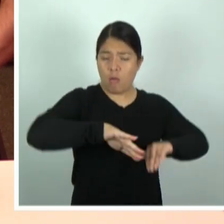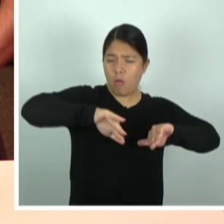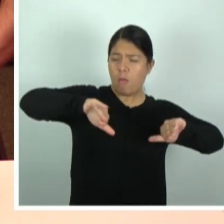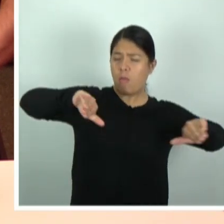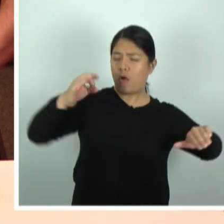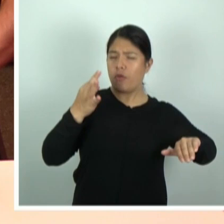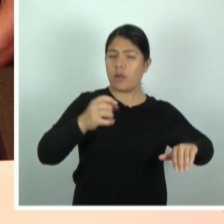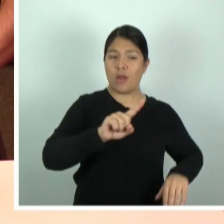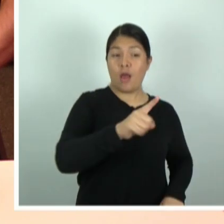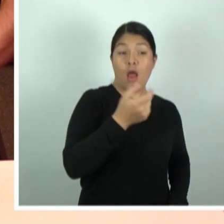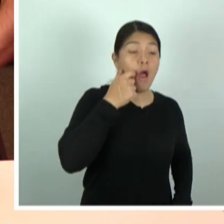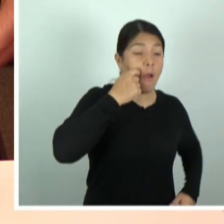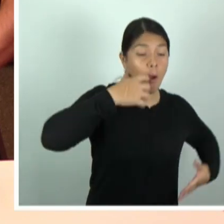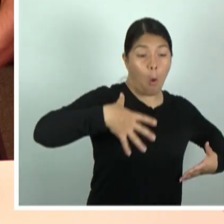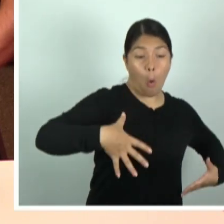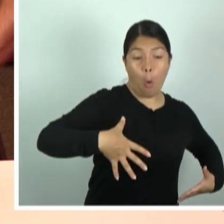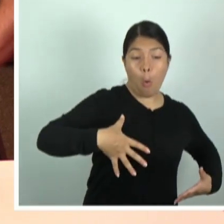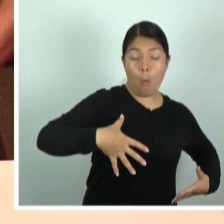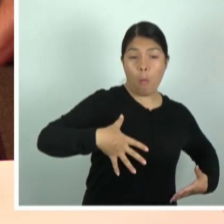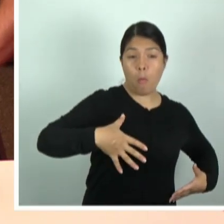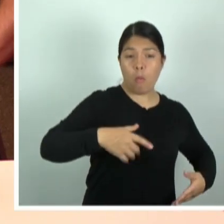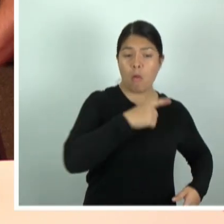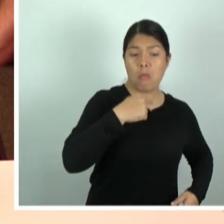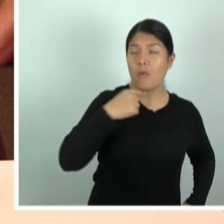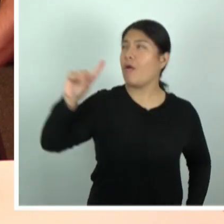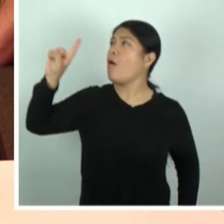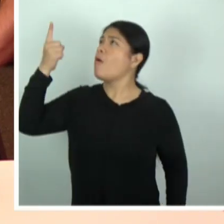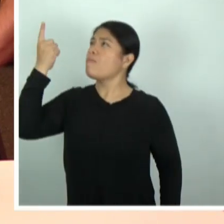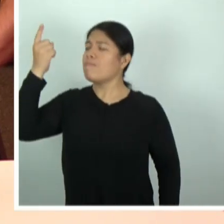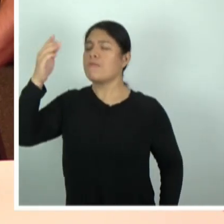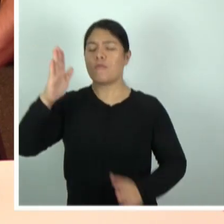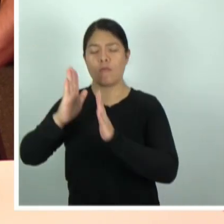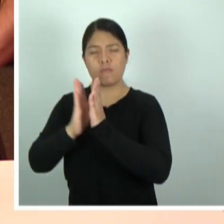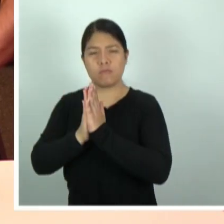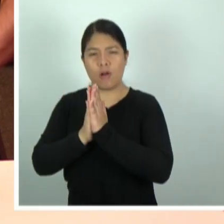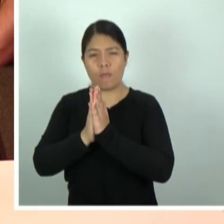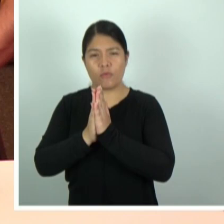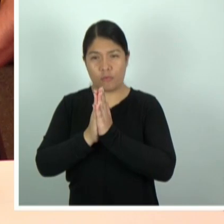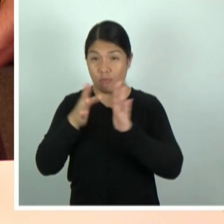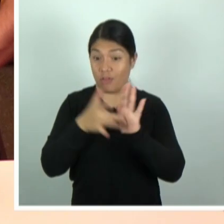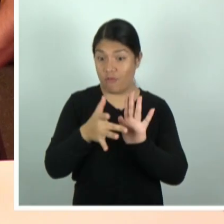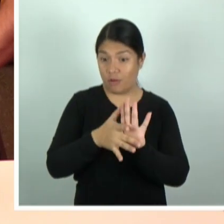el Dios Santo. Pero el tercer día Jesucristo resucitó.